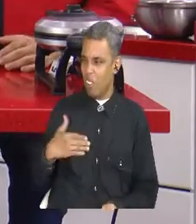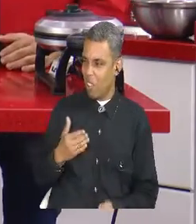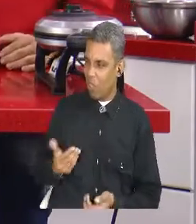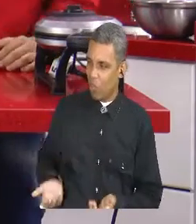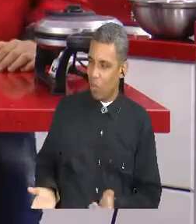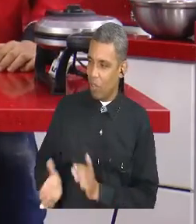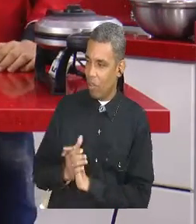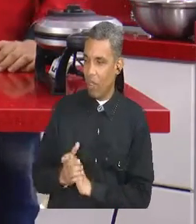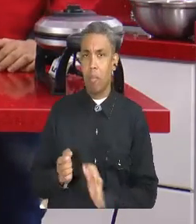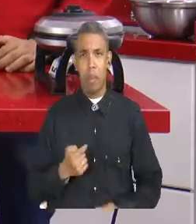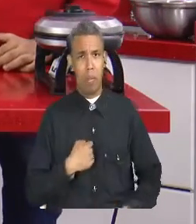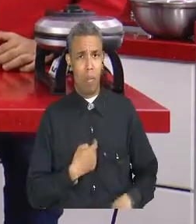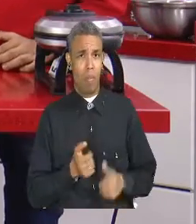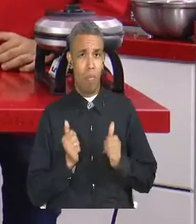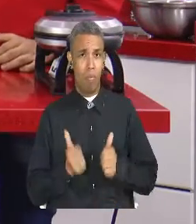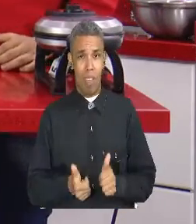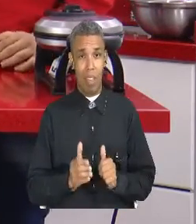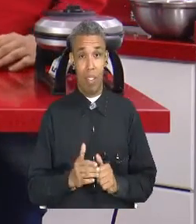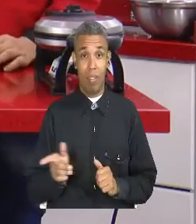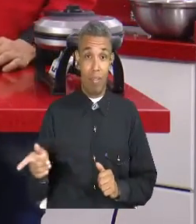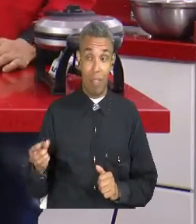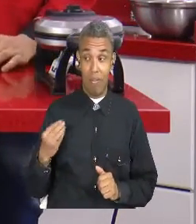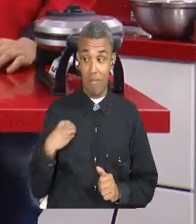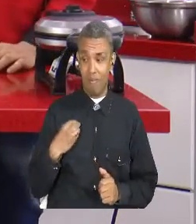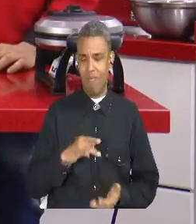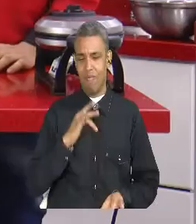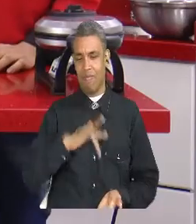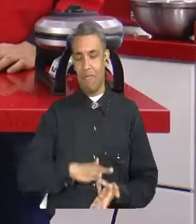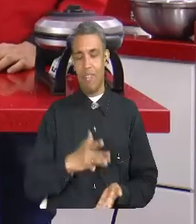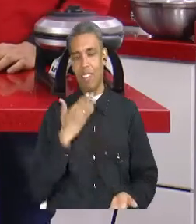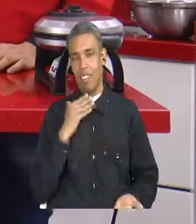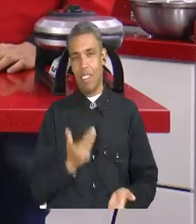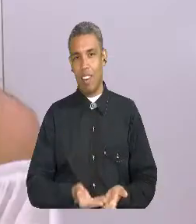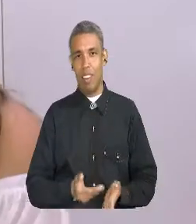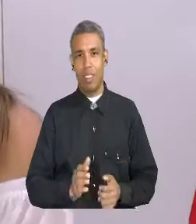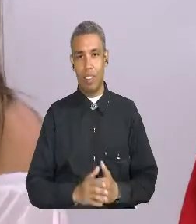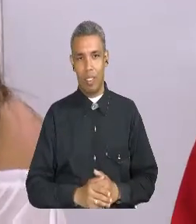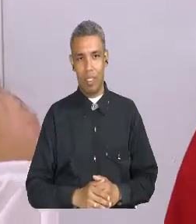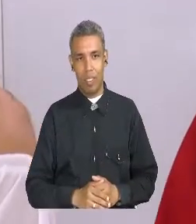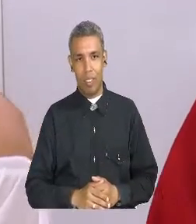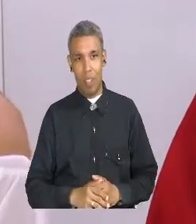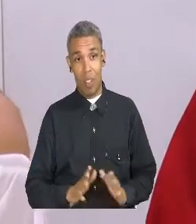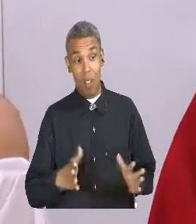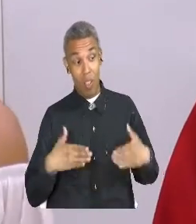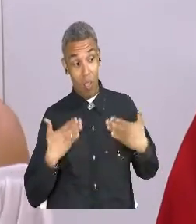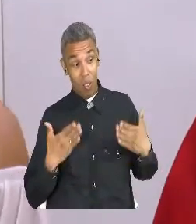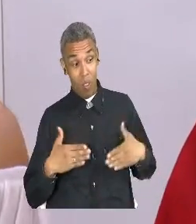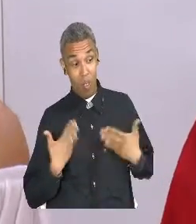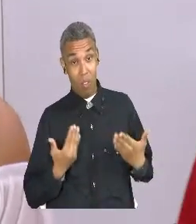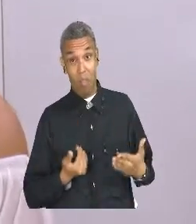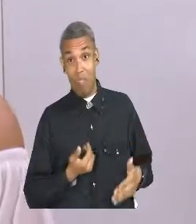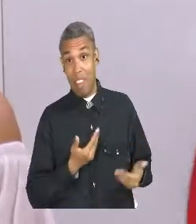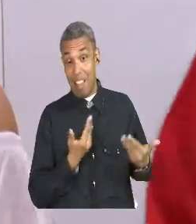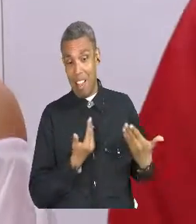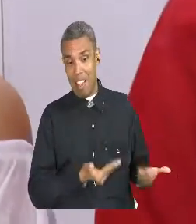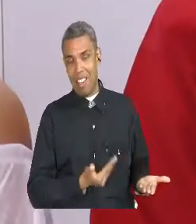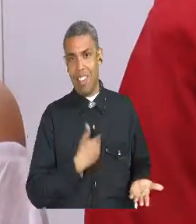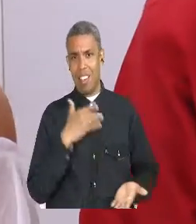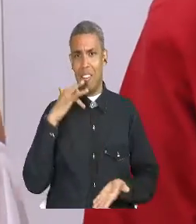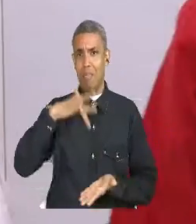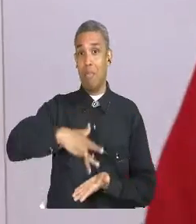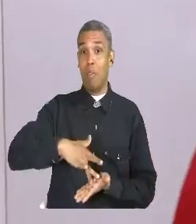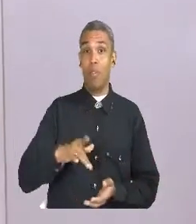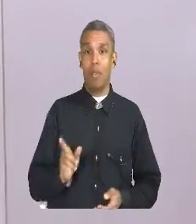bien, muchísimas gracias por esta invitación. Claro que sí, estamos completamente contentos de tenerte aquí. Sí. Ella tiene una